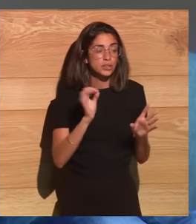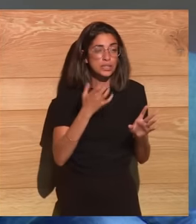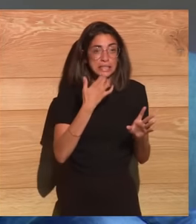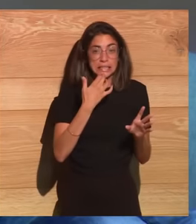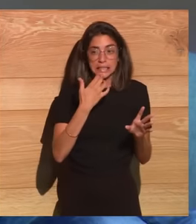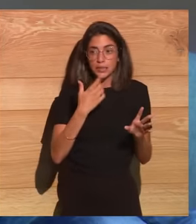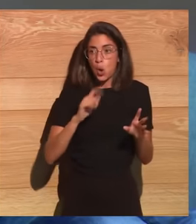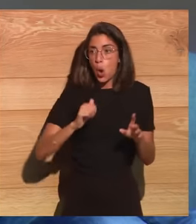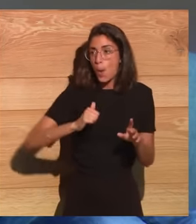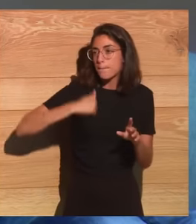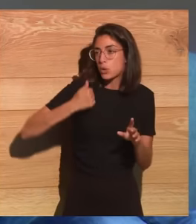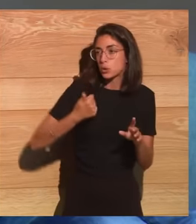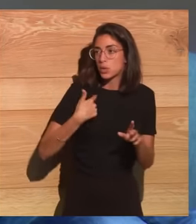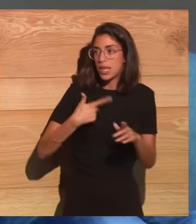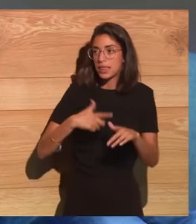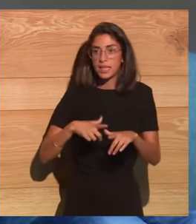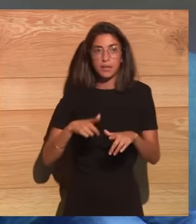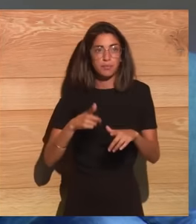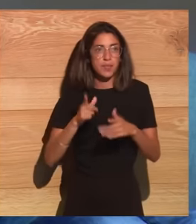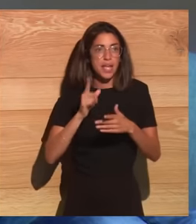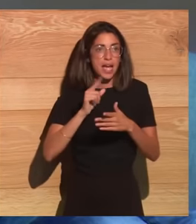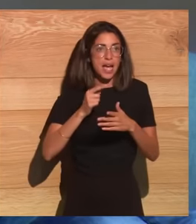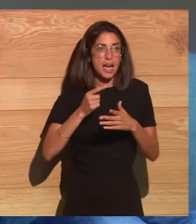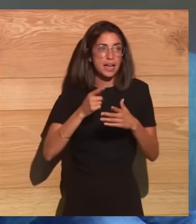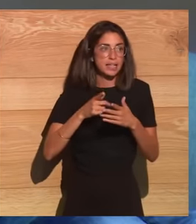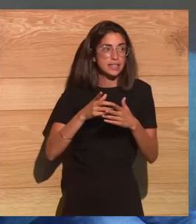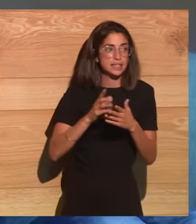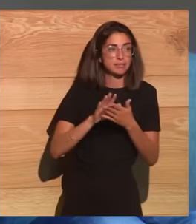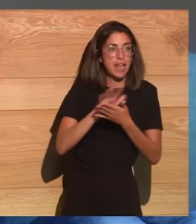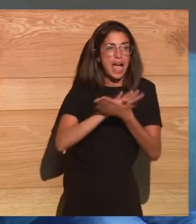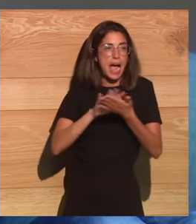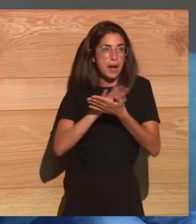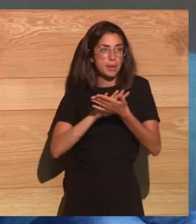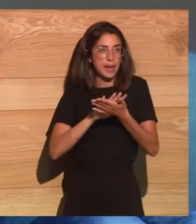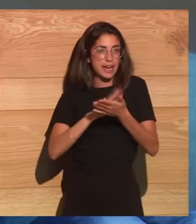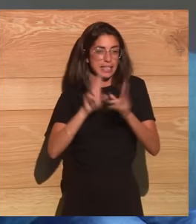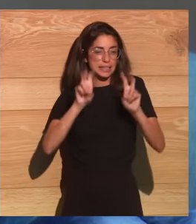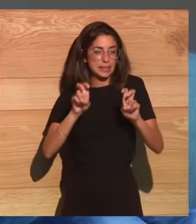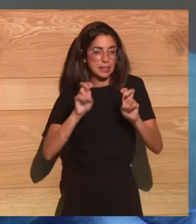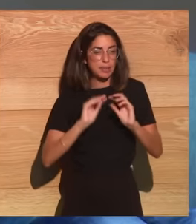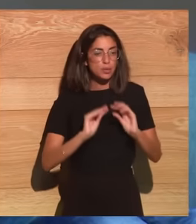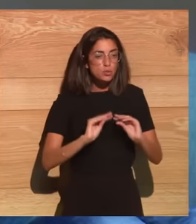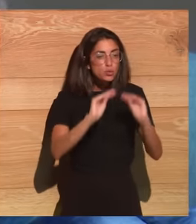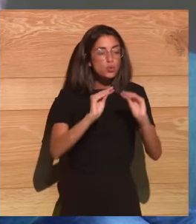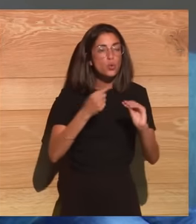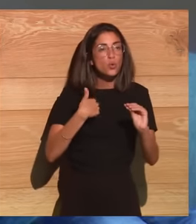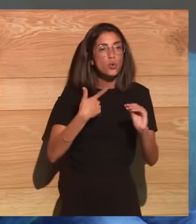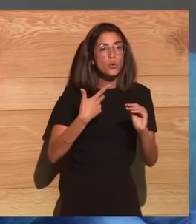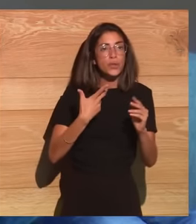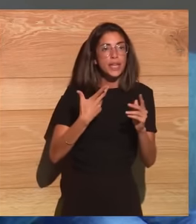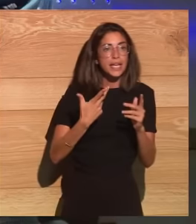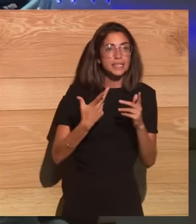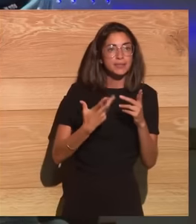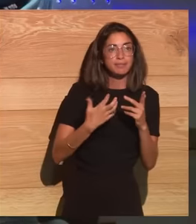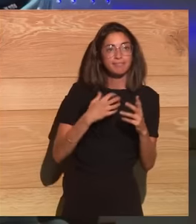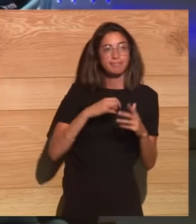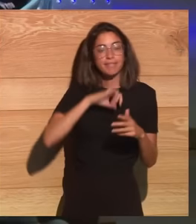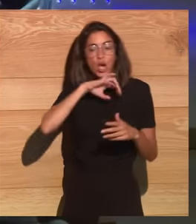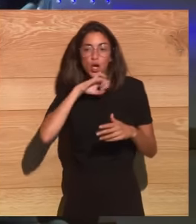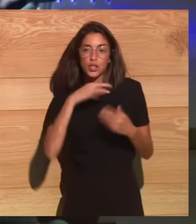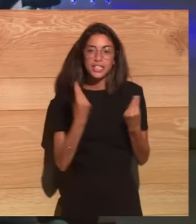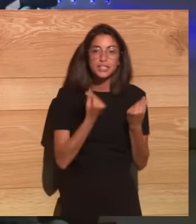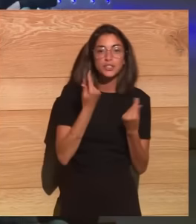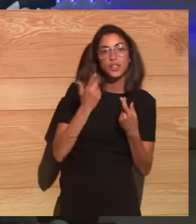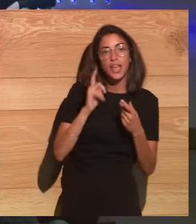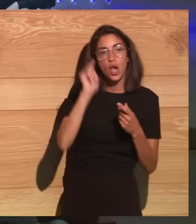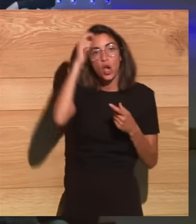de sí mismo, empieza a dar botecitos en la silla, empieza a entusiasmarse, empieza a hilar